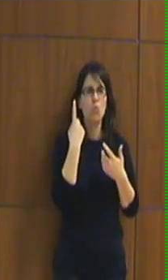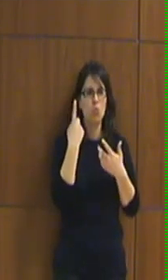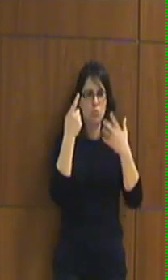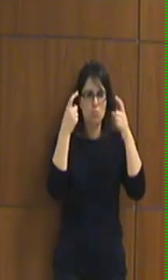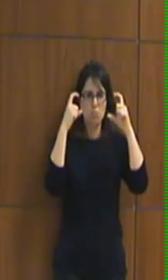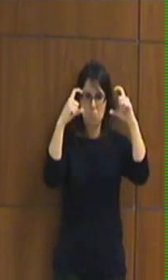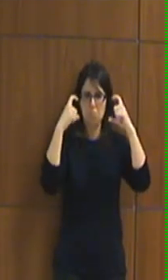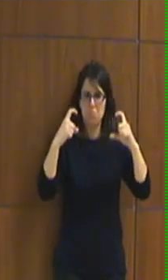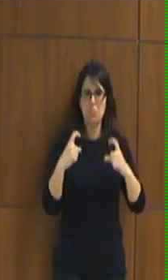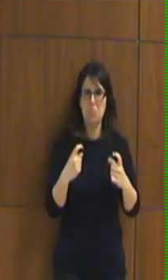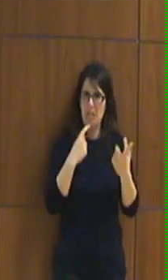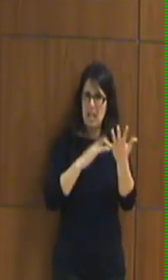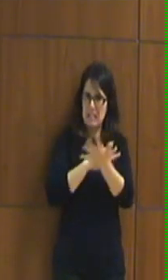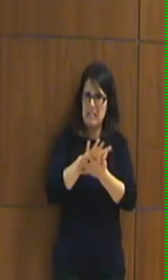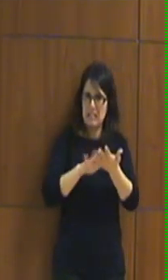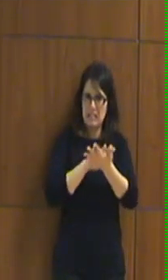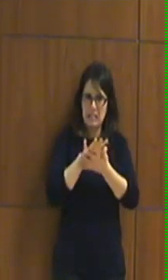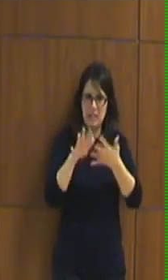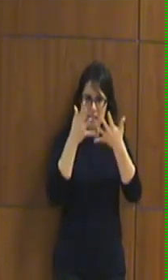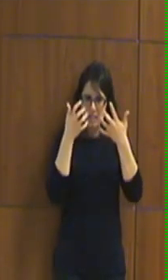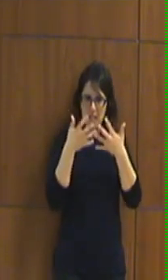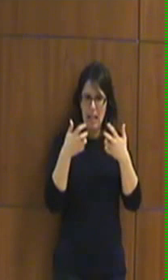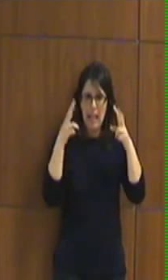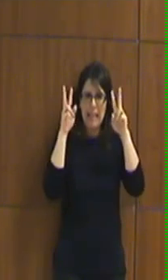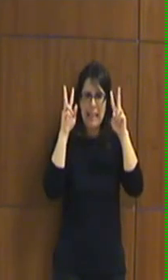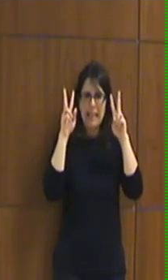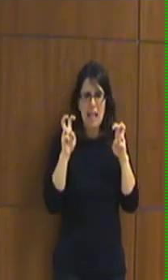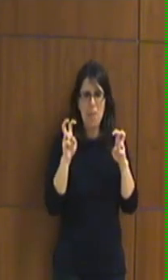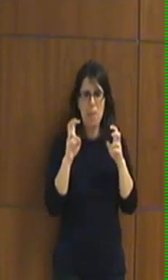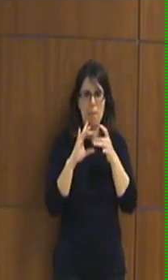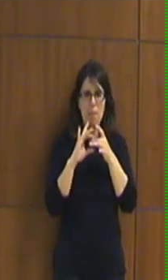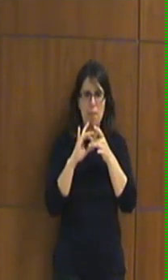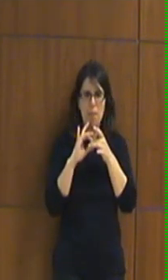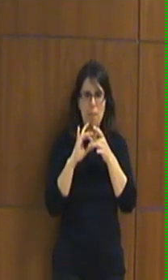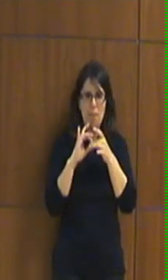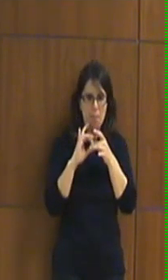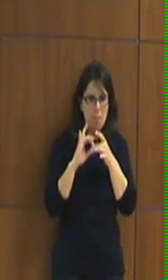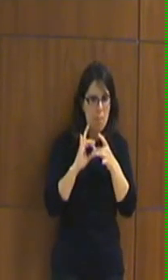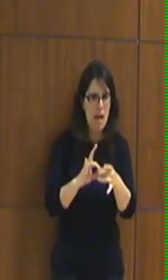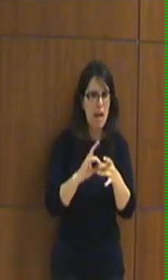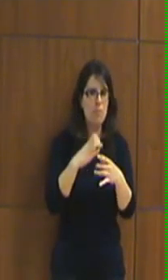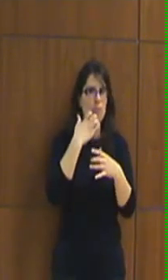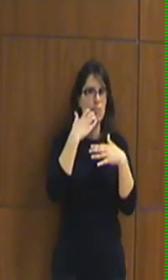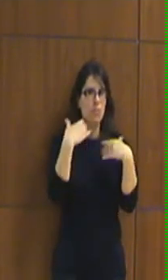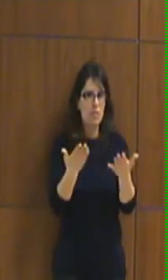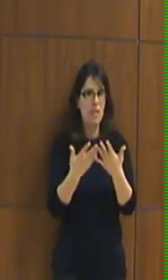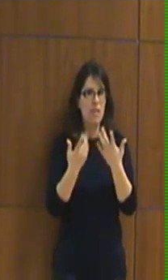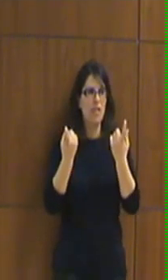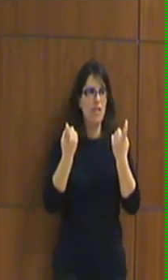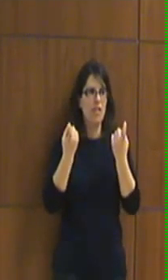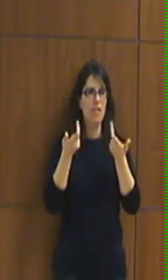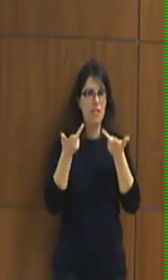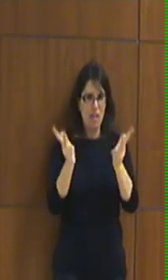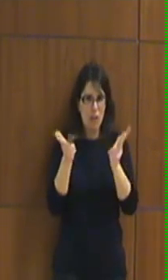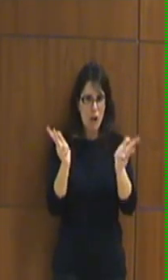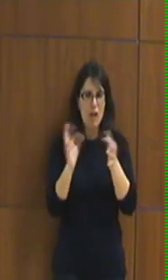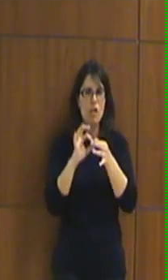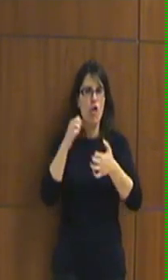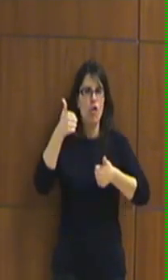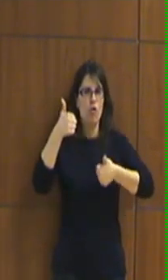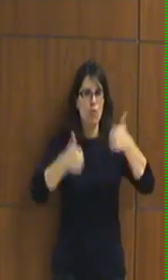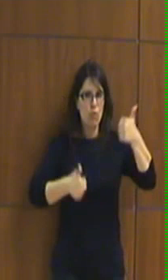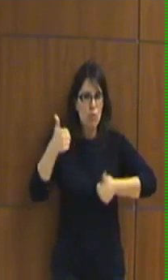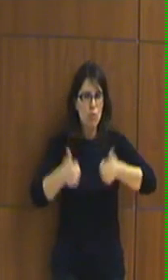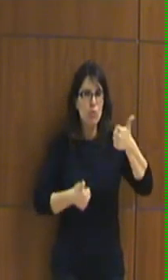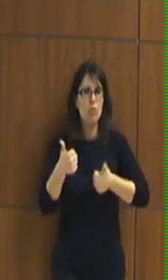unos párrafos donde se indica que incluso en los pliegos, por ejemplo, de licitaciones y concursos